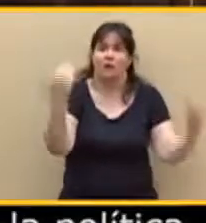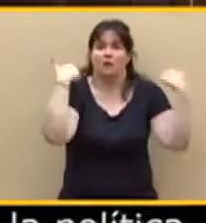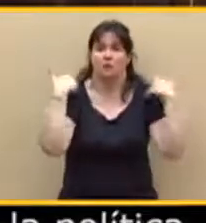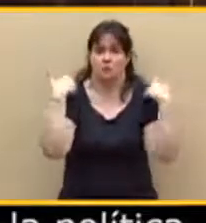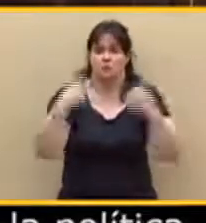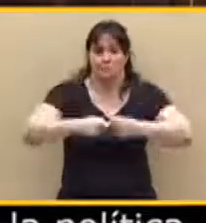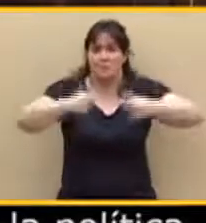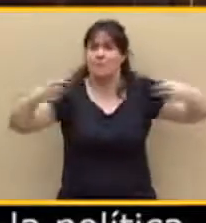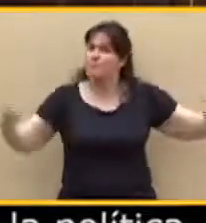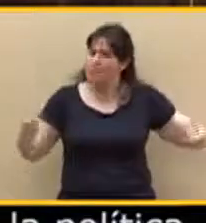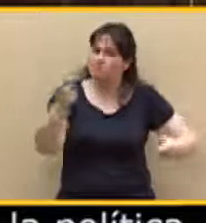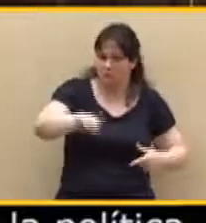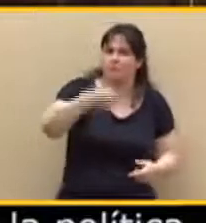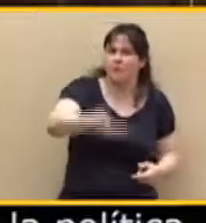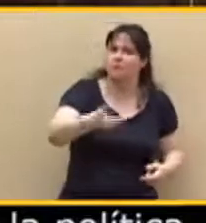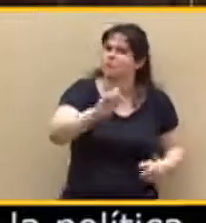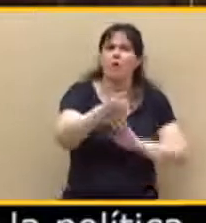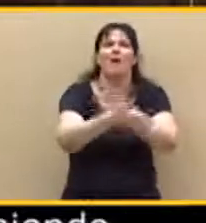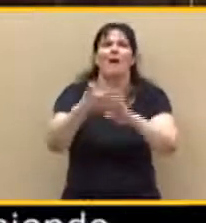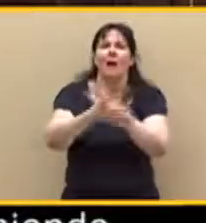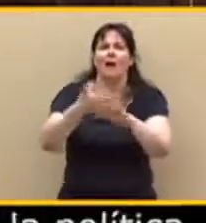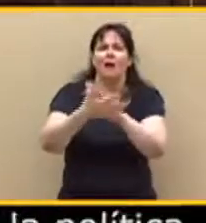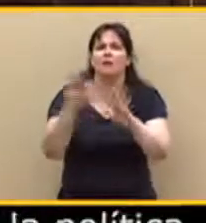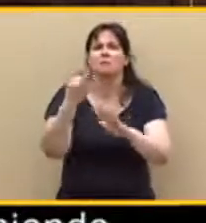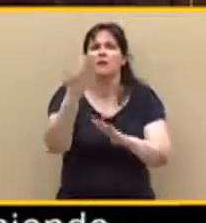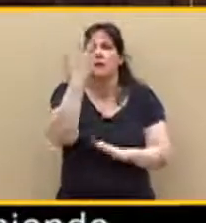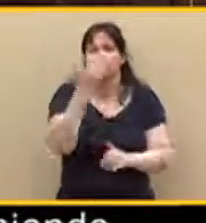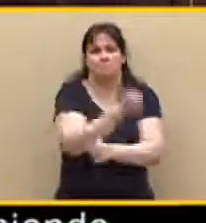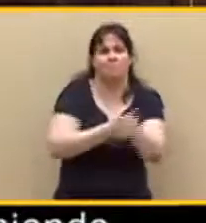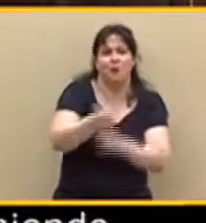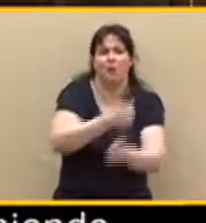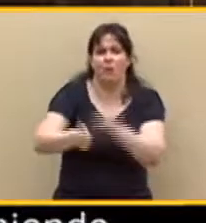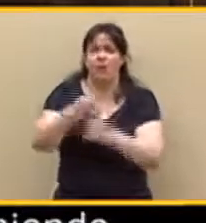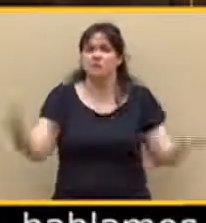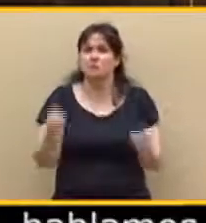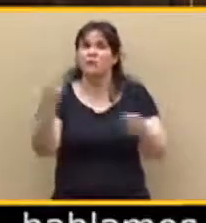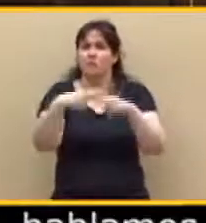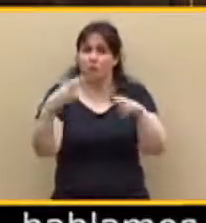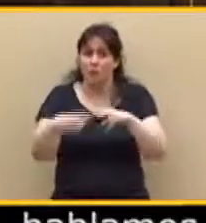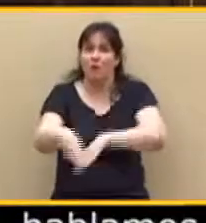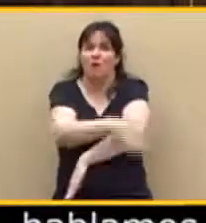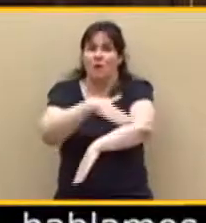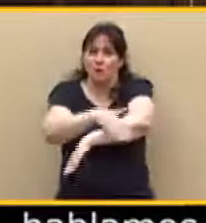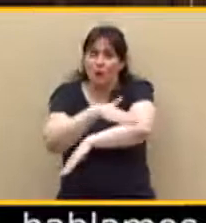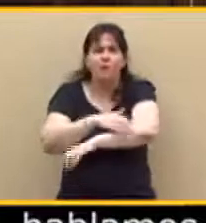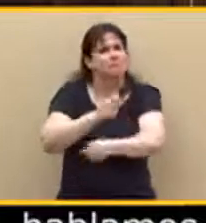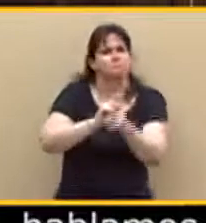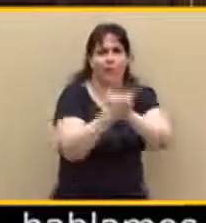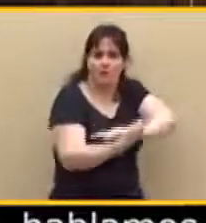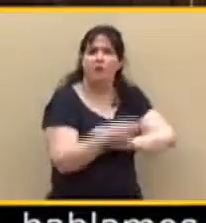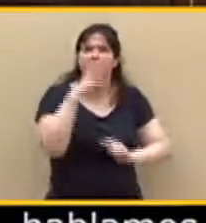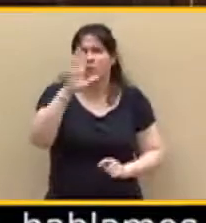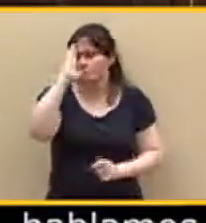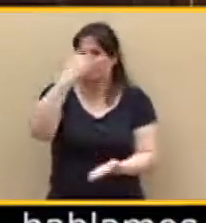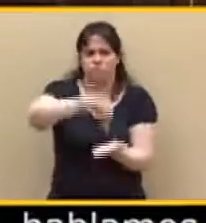es importante, hablamos de cambiar las prioridades de la acción política de un gobierno, de poner en el centro la defensa del